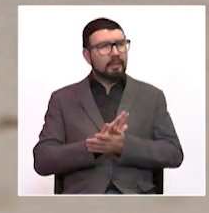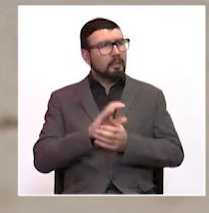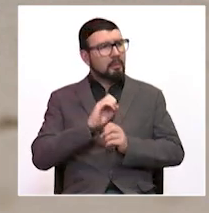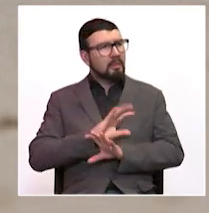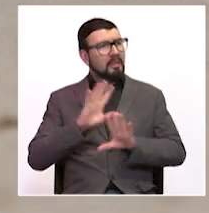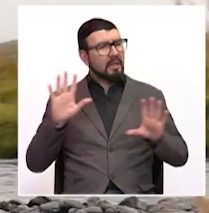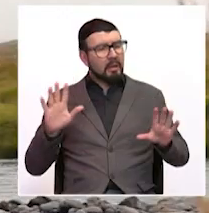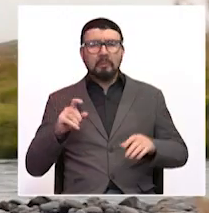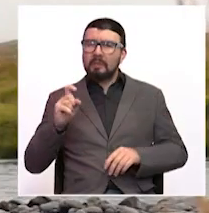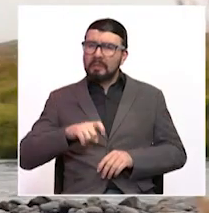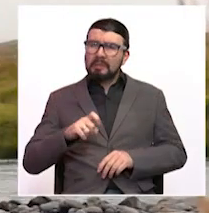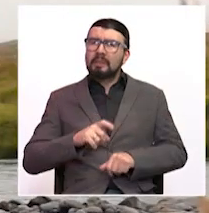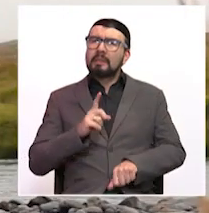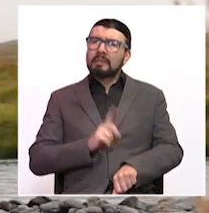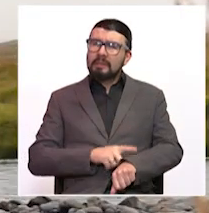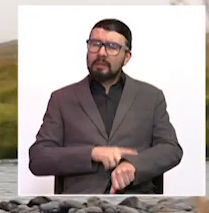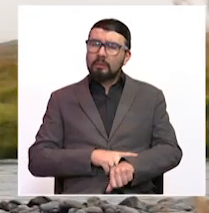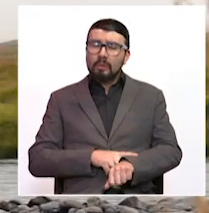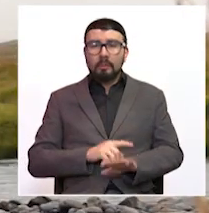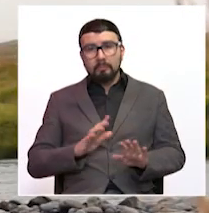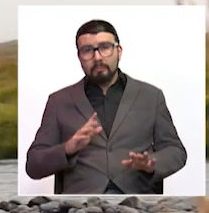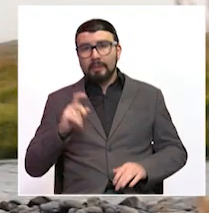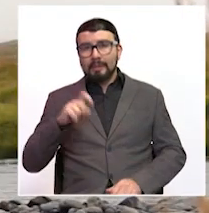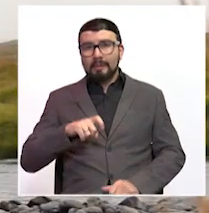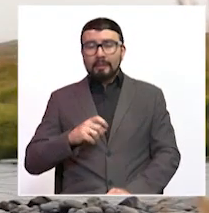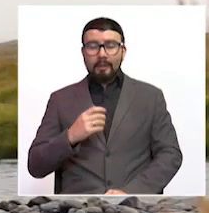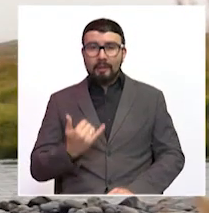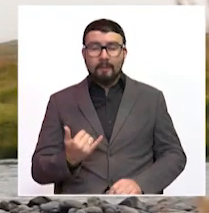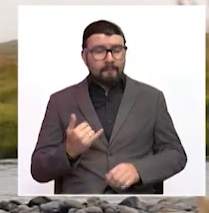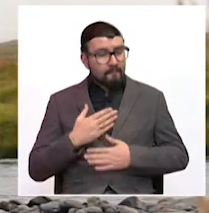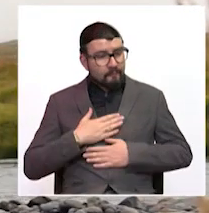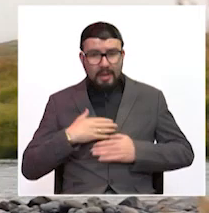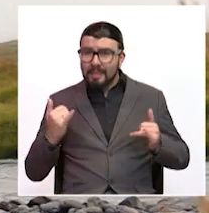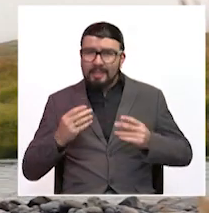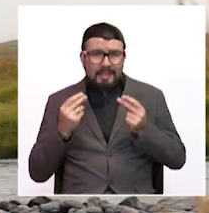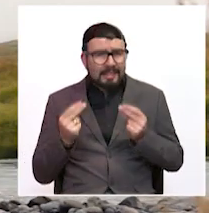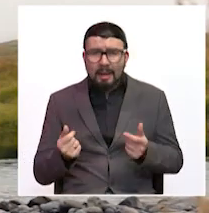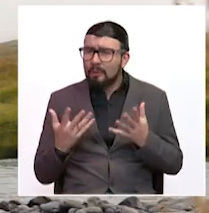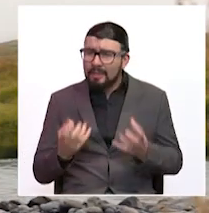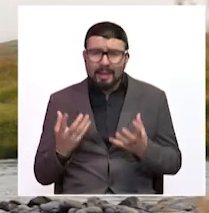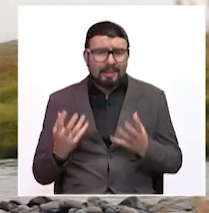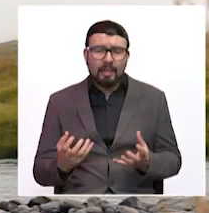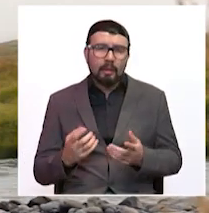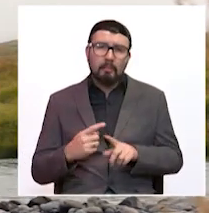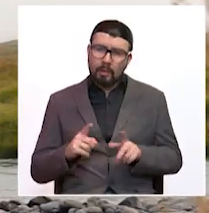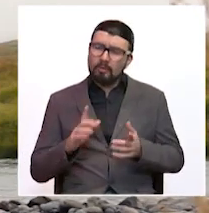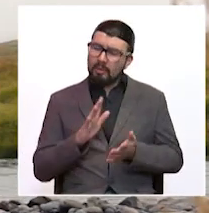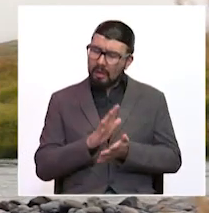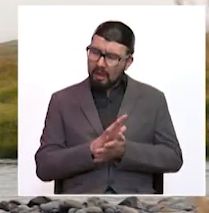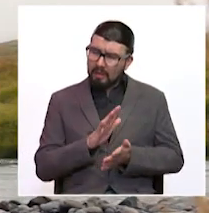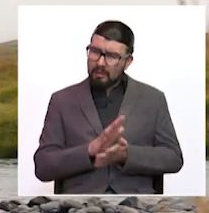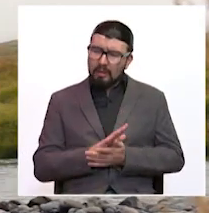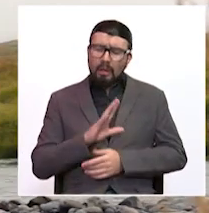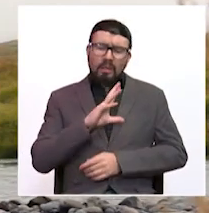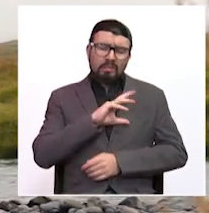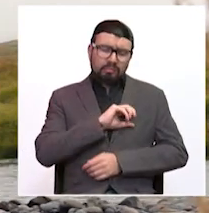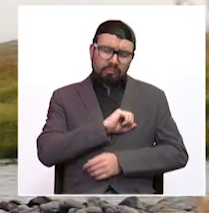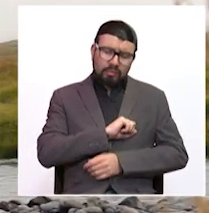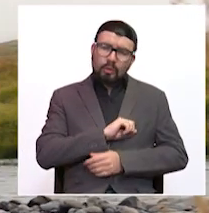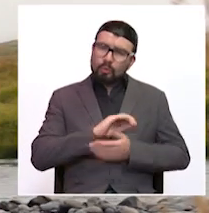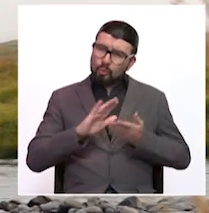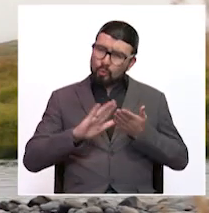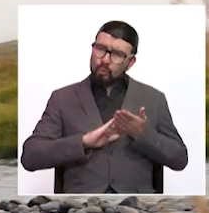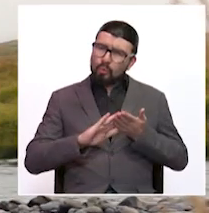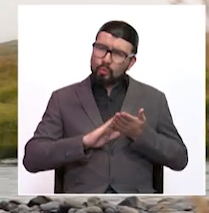aunque tenemos la necesidad de ser felices cuanto antes en ocasiones es mejor dejar que el tiempo cure el dolor en su